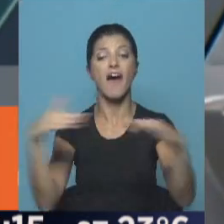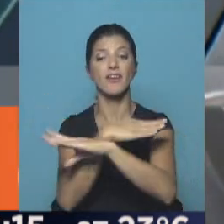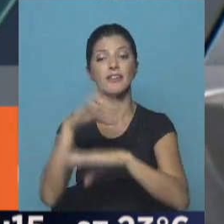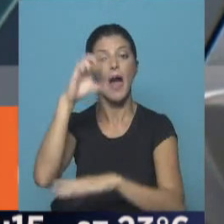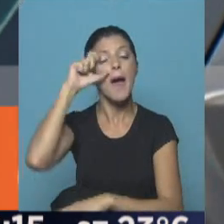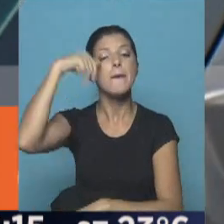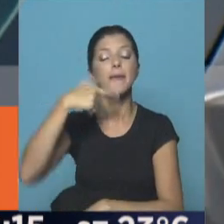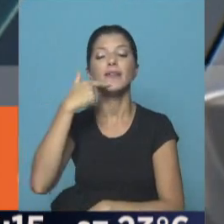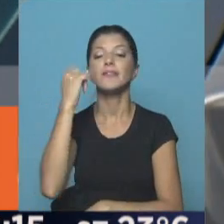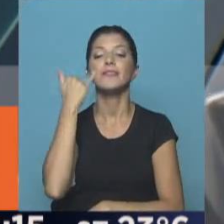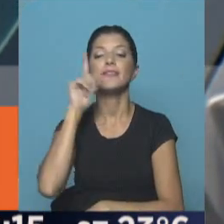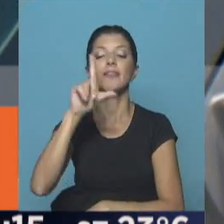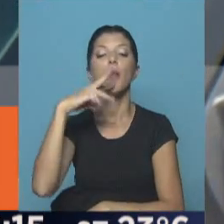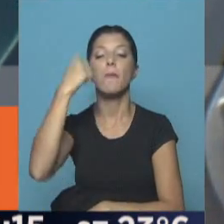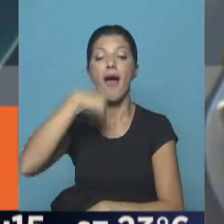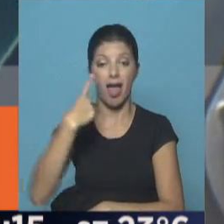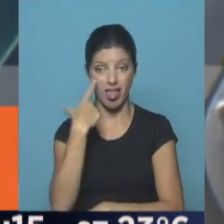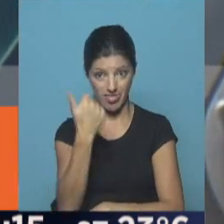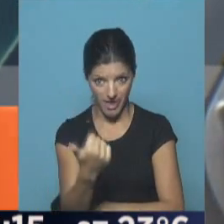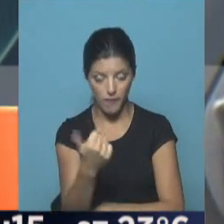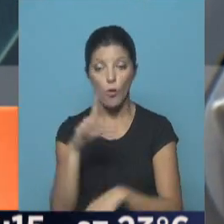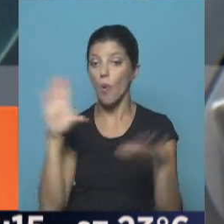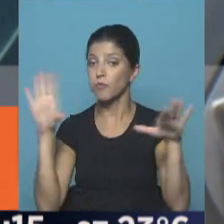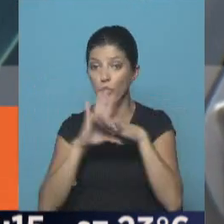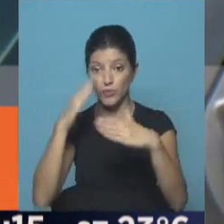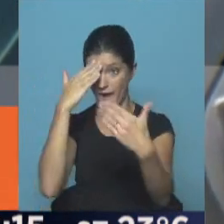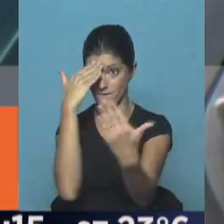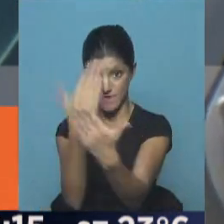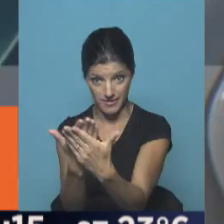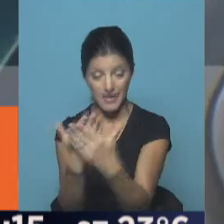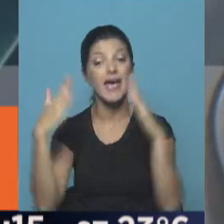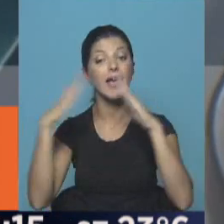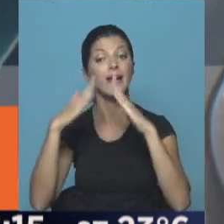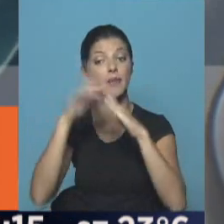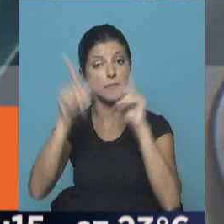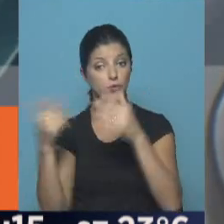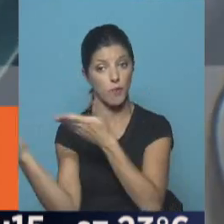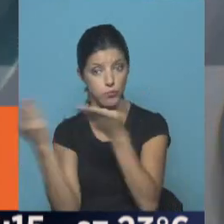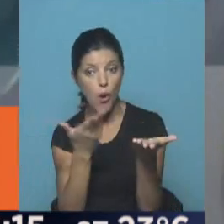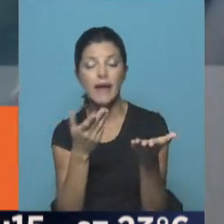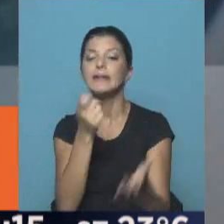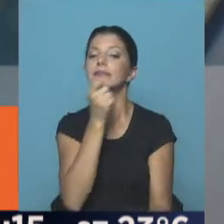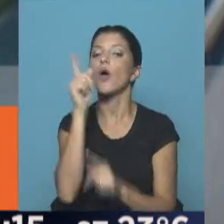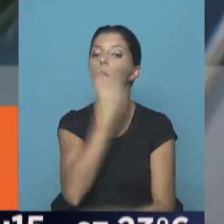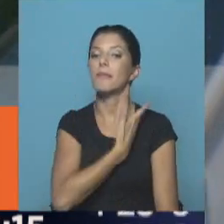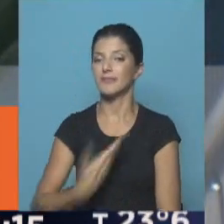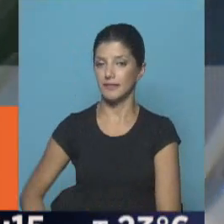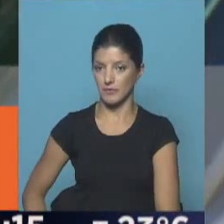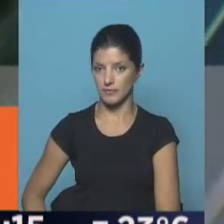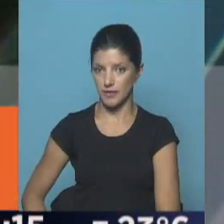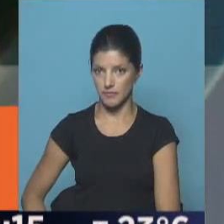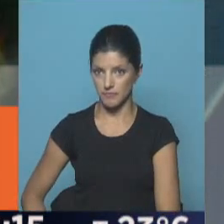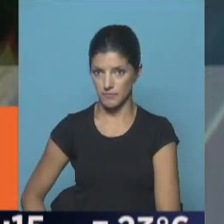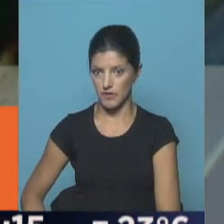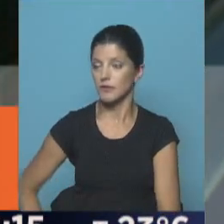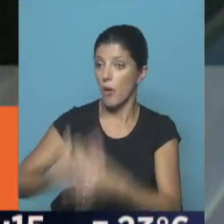que es la entrada de la Casa Blanca. Queda justo enfrente y es una casa de huéspedes, en la cual se alojan aquellos presidentes que van por una visita de Estado.